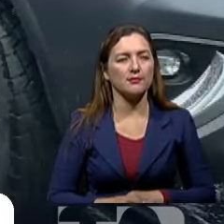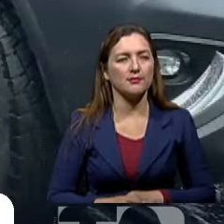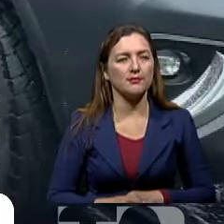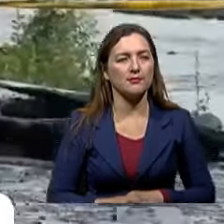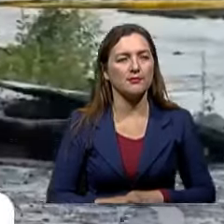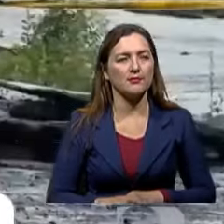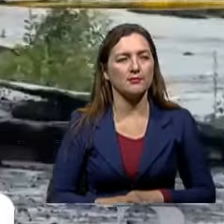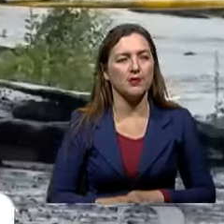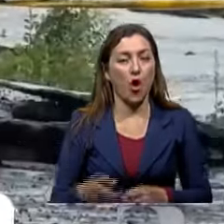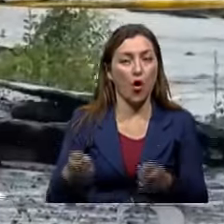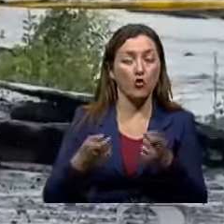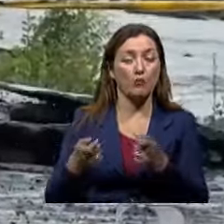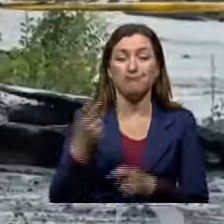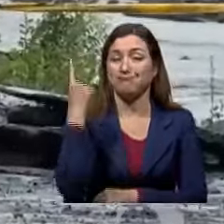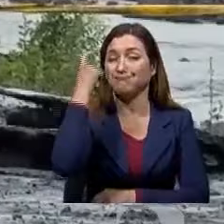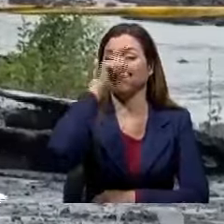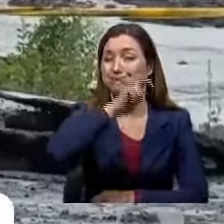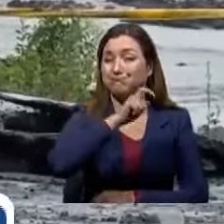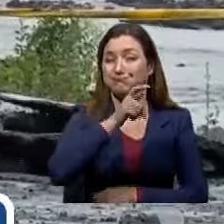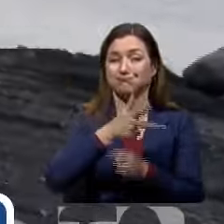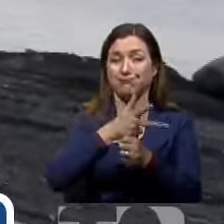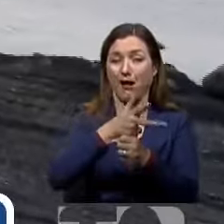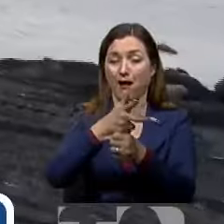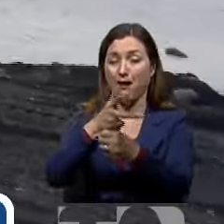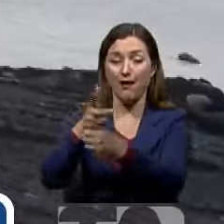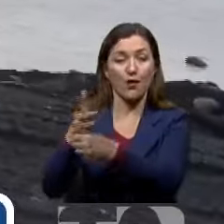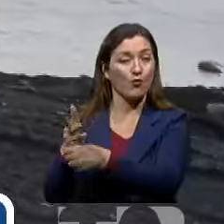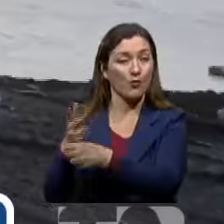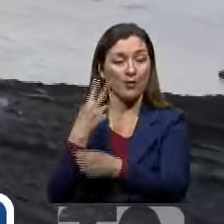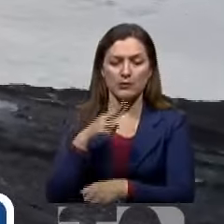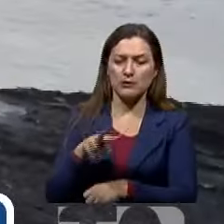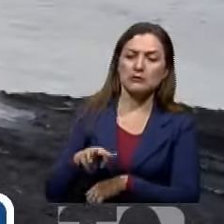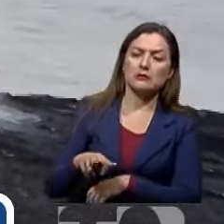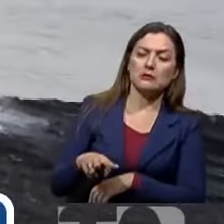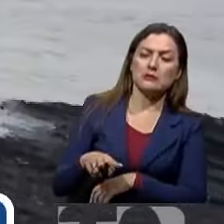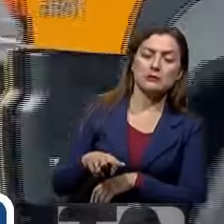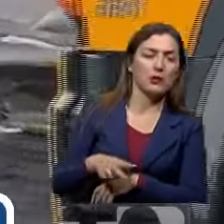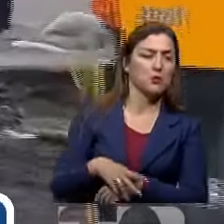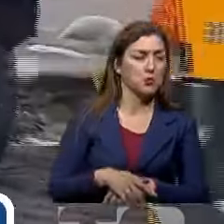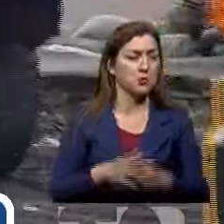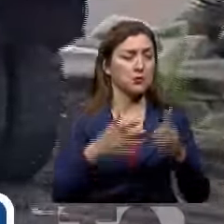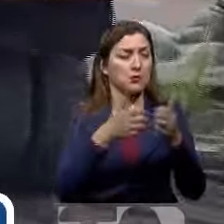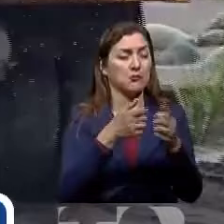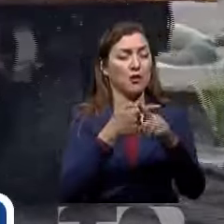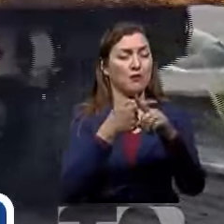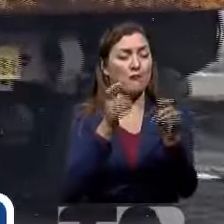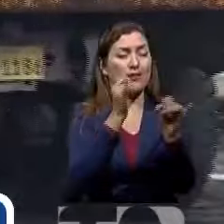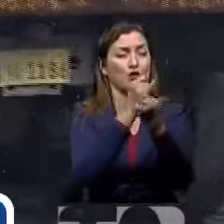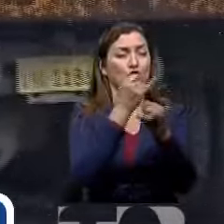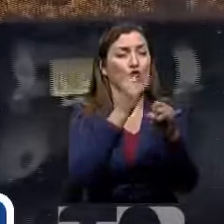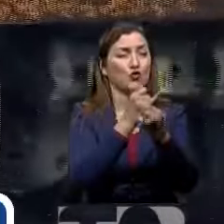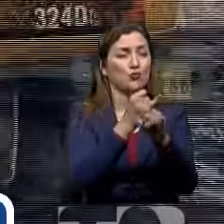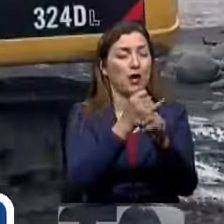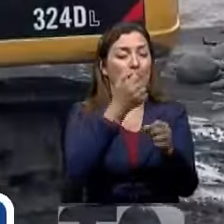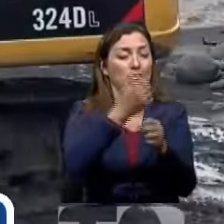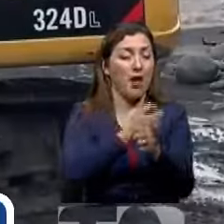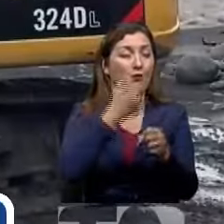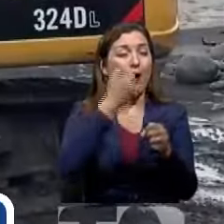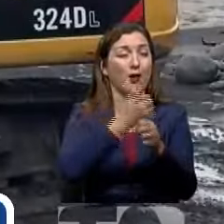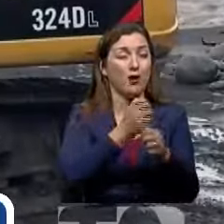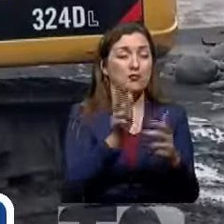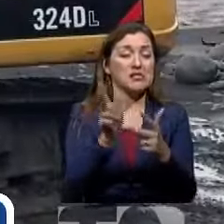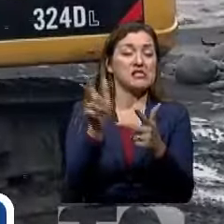el caudal. Nuestras cámaras fueron a recorrer el lugar y se pudo verificar que maquinaria de varias instituciones laboran aguas